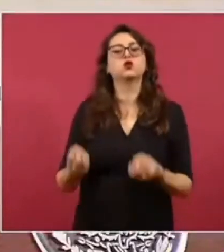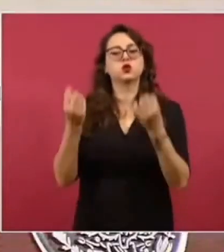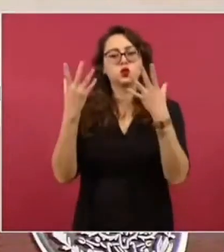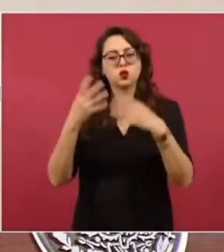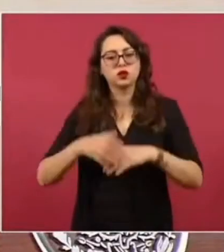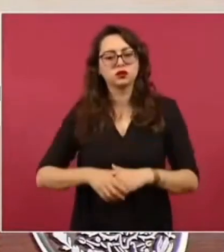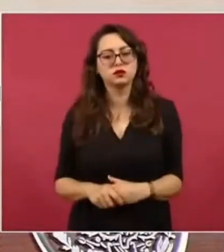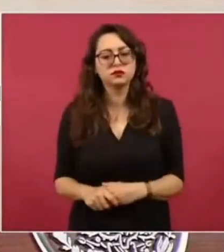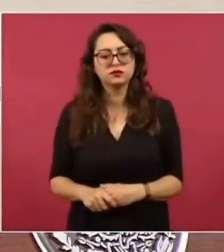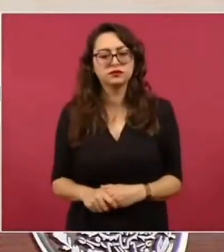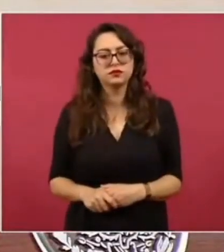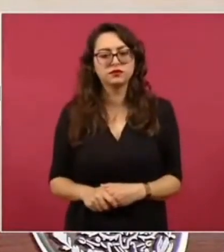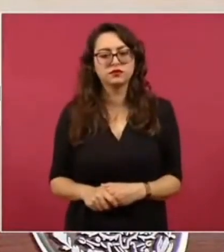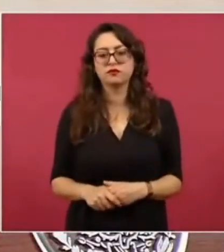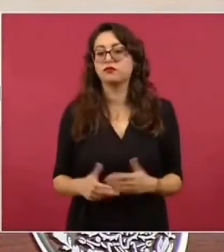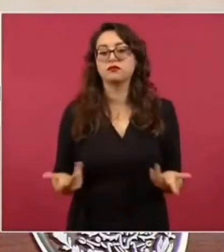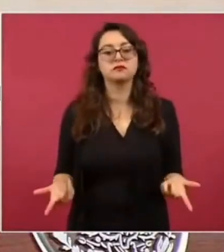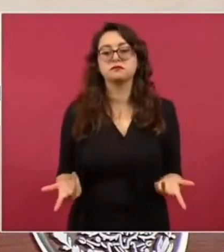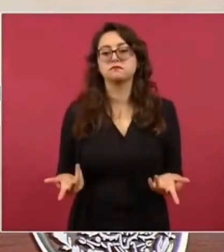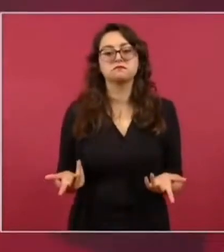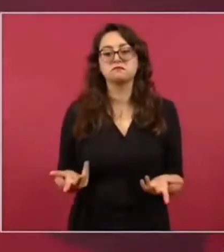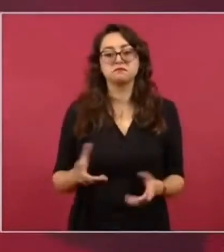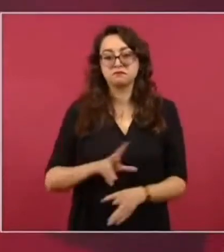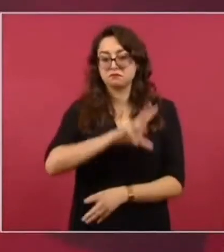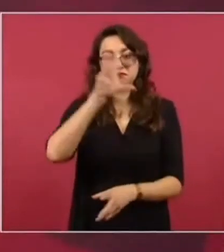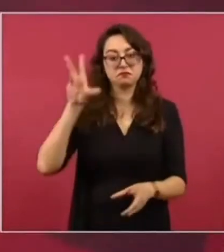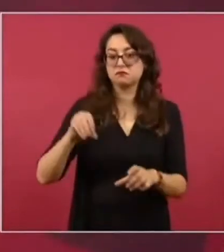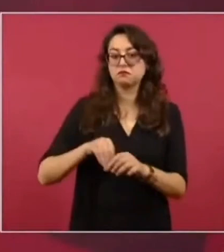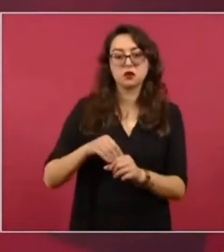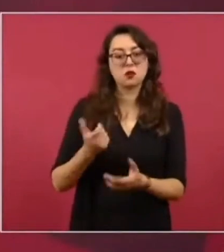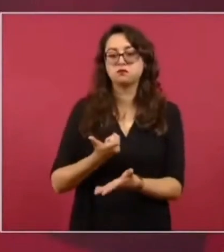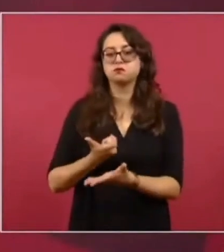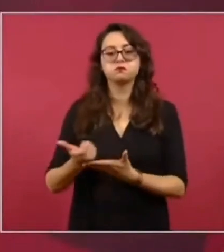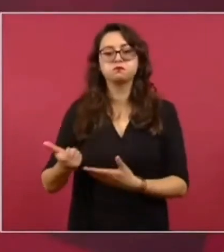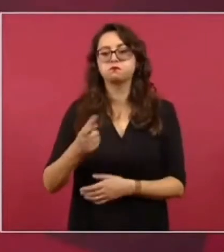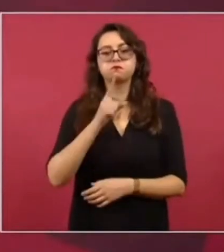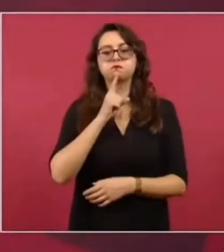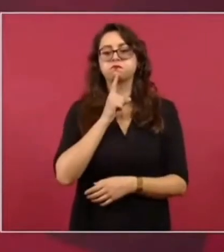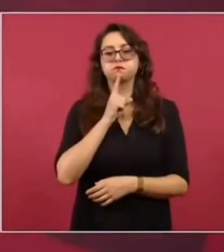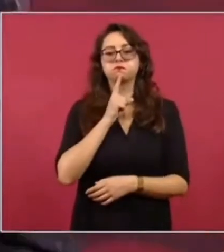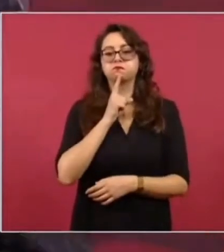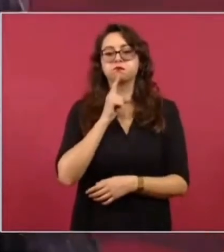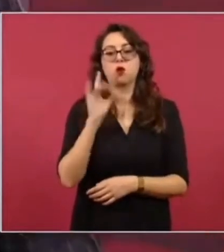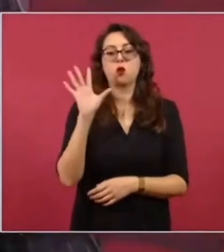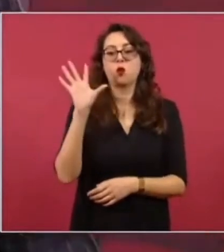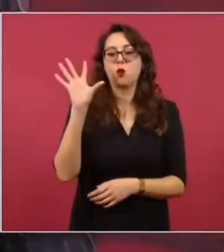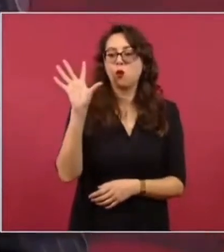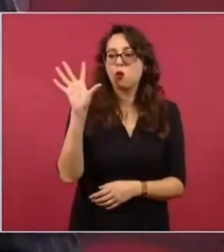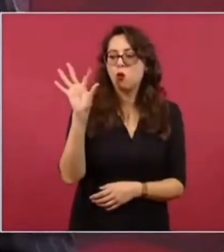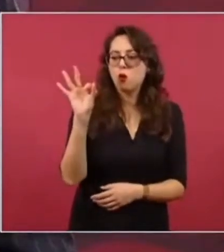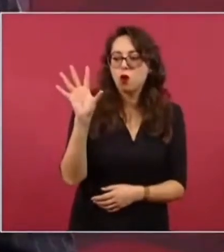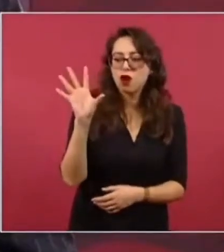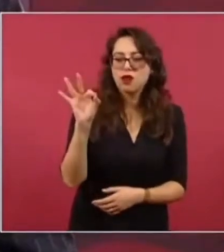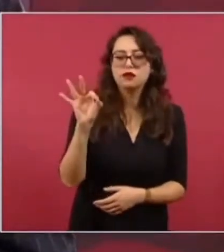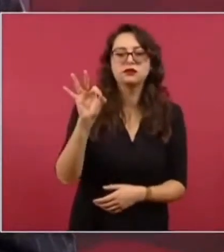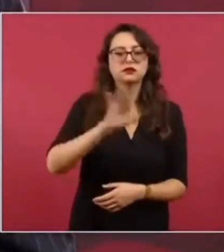se jubilan, pero ya solo van a recibir el